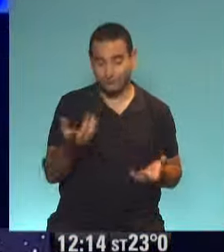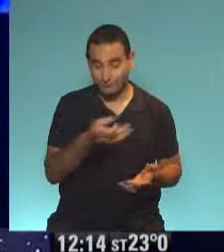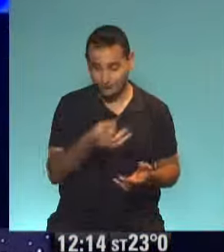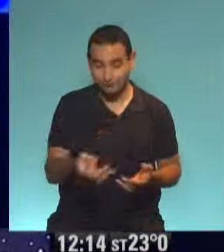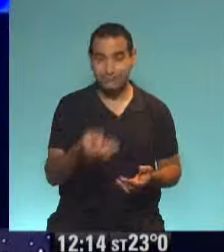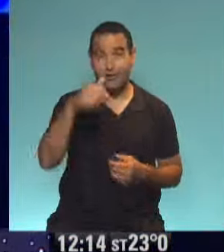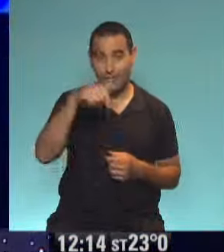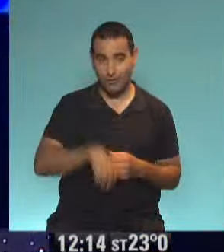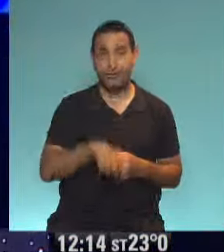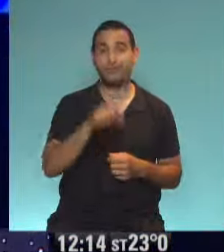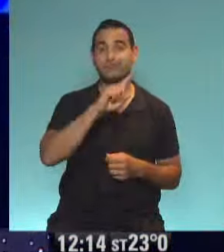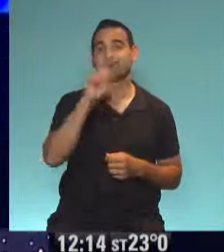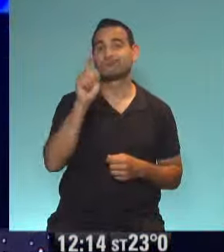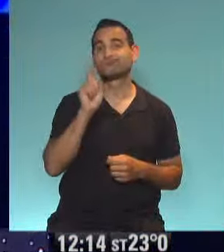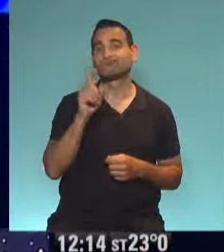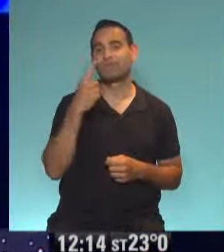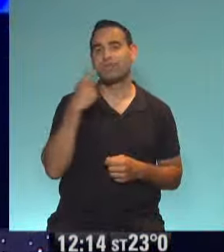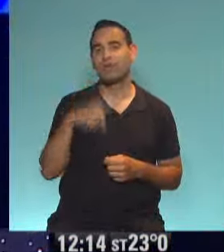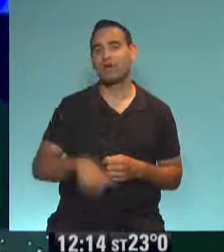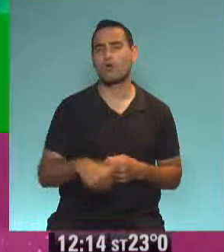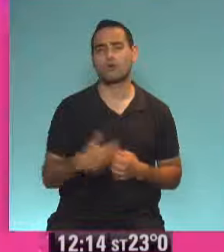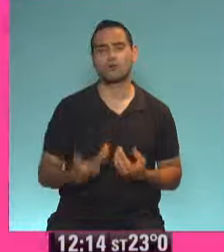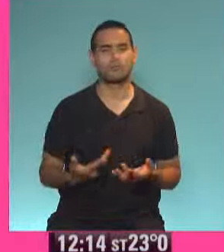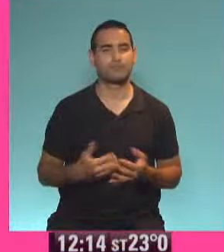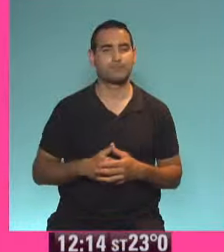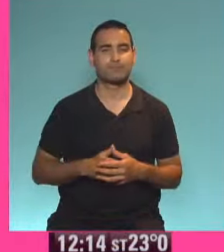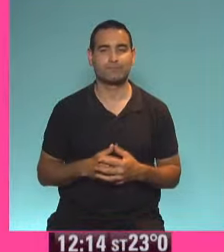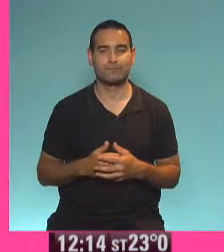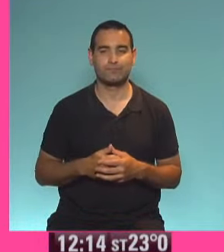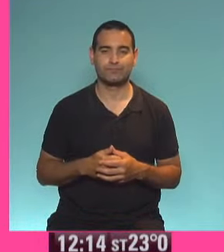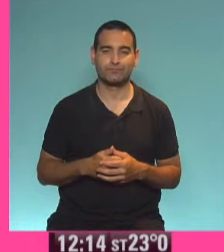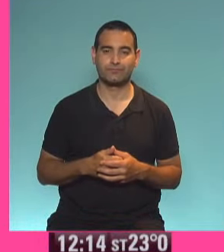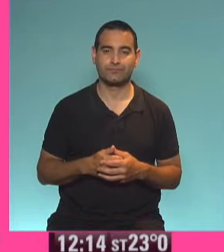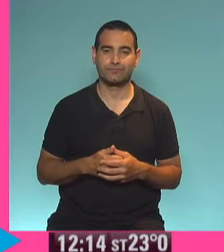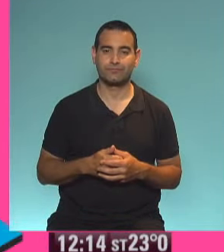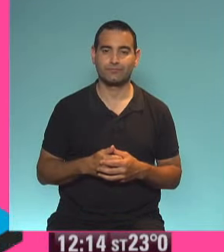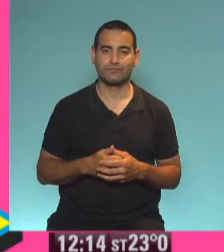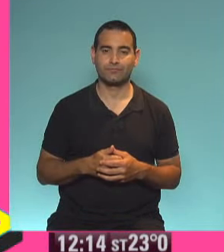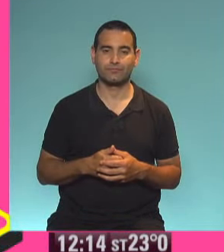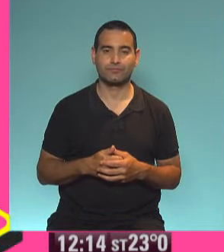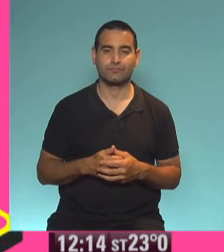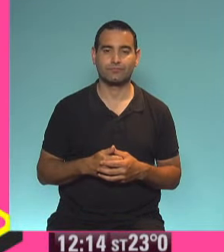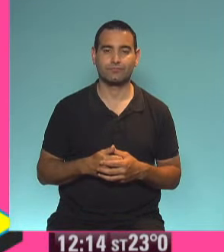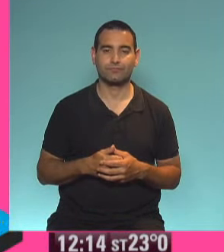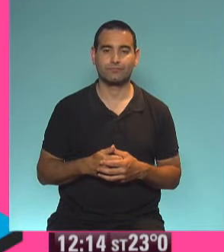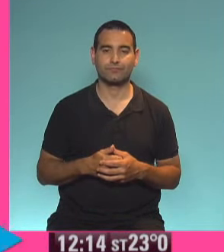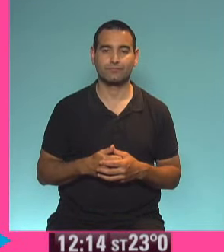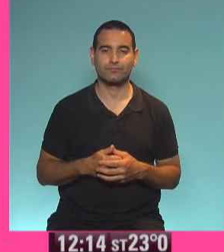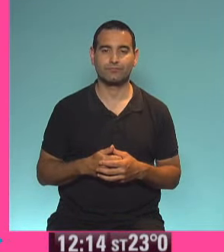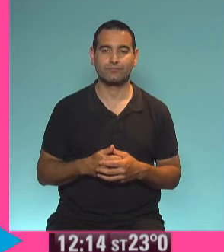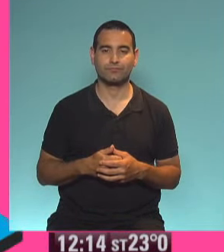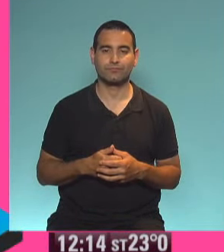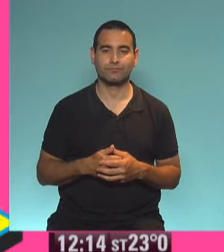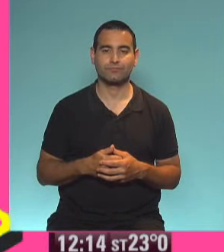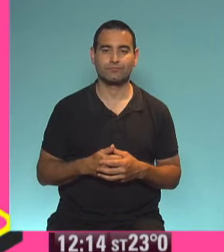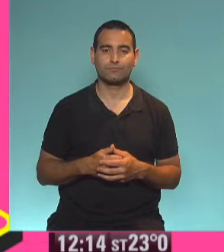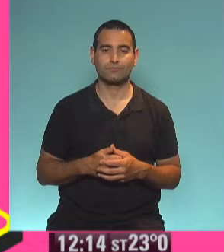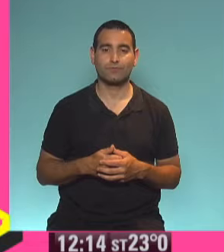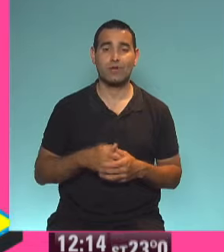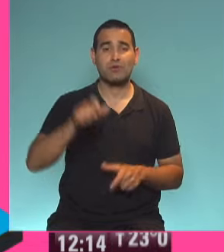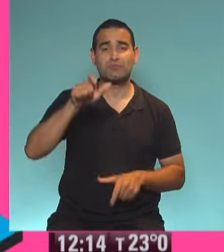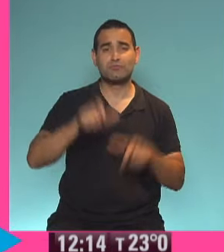Caro. Tenemos una pregunta del día. Samba, ¿cuál es la pregunta para hoy? A ver, chicos y chicas, anoten esta pregunta. ¿Cómo hacemos un